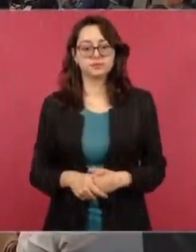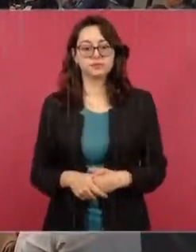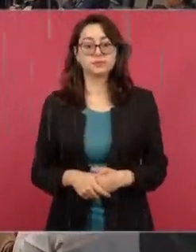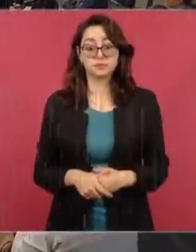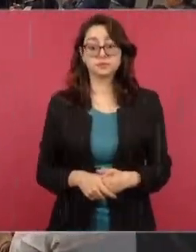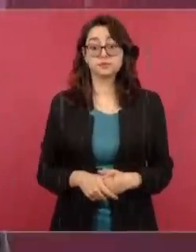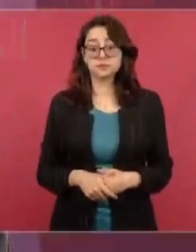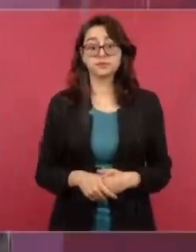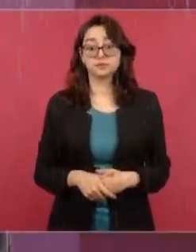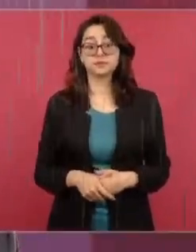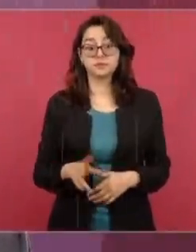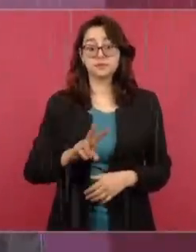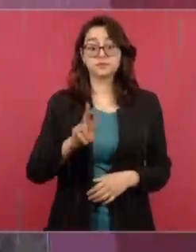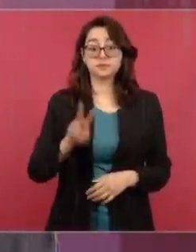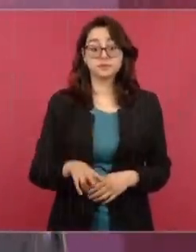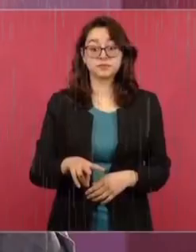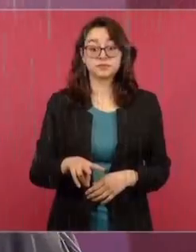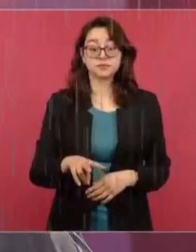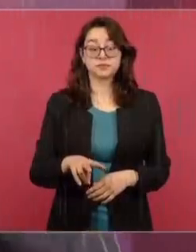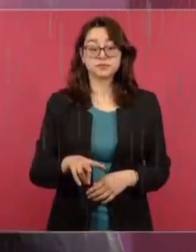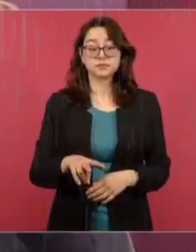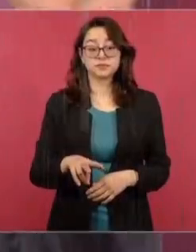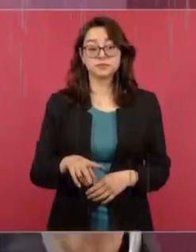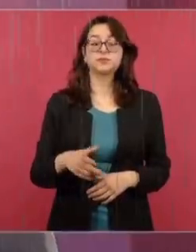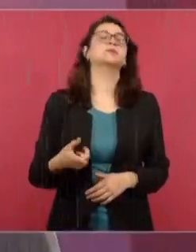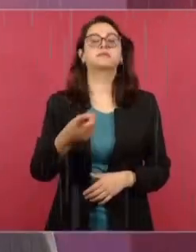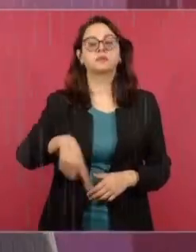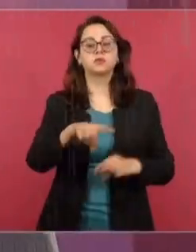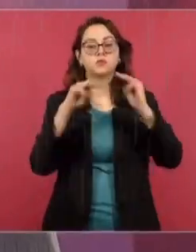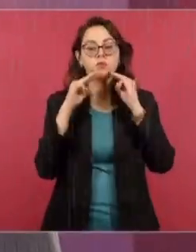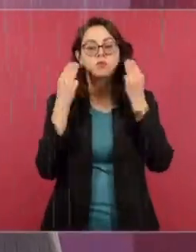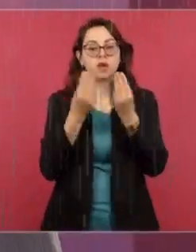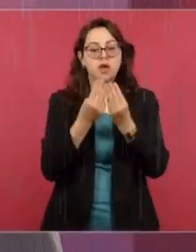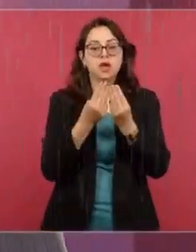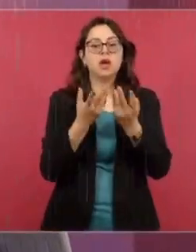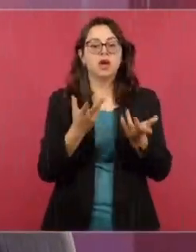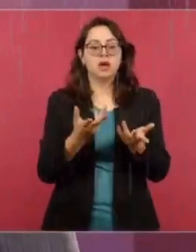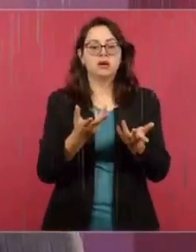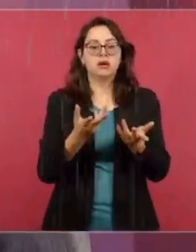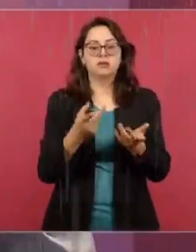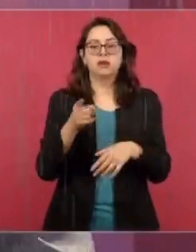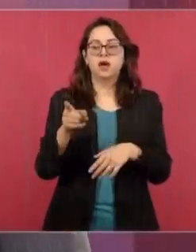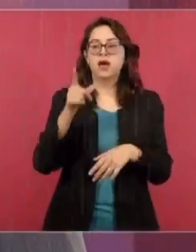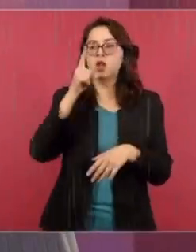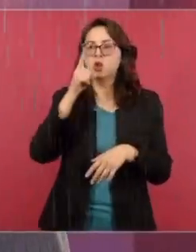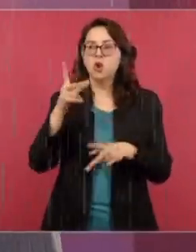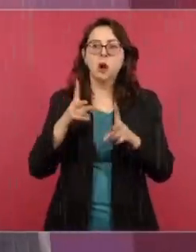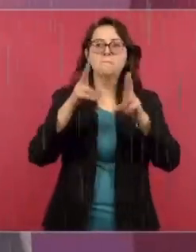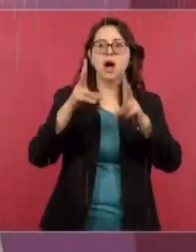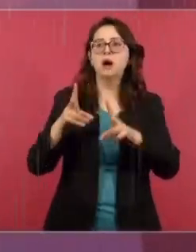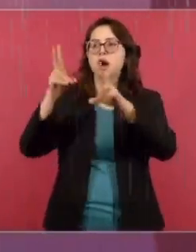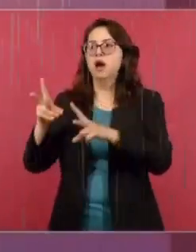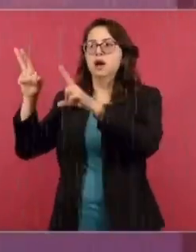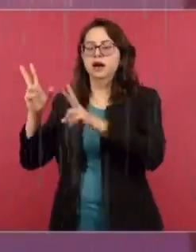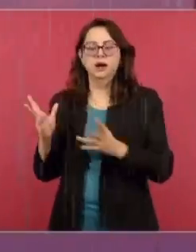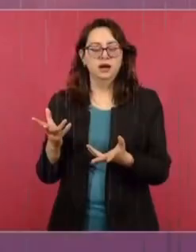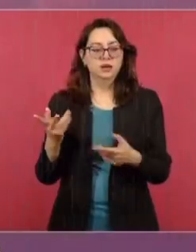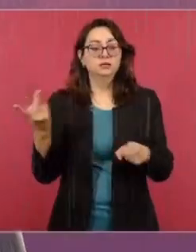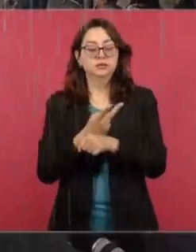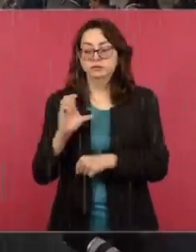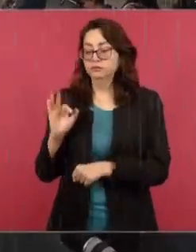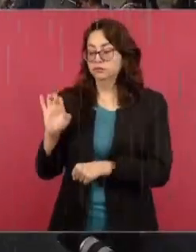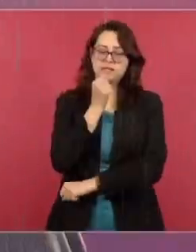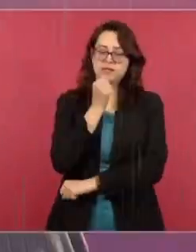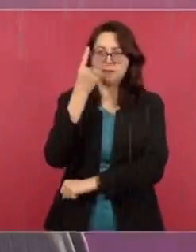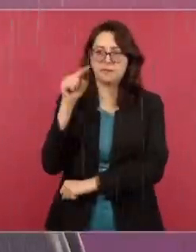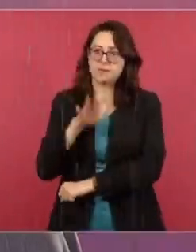son muy buenos para la propaganda, cortaron la luz en algunas comunidades y no han permitido que entren los trabajadores de la Comisión Federal